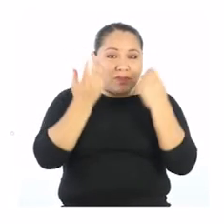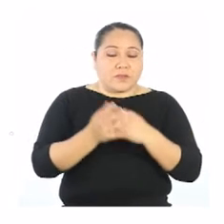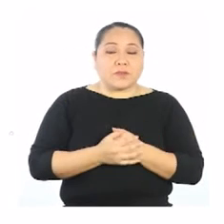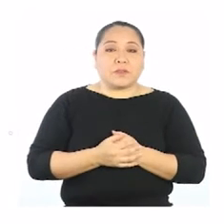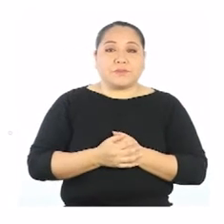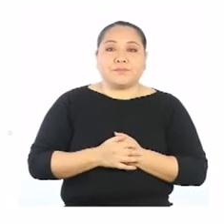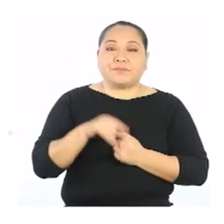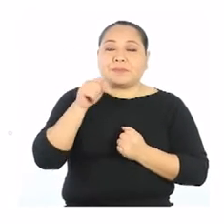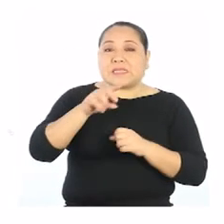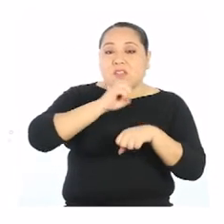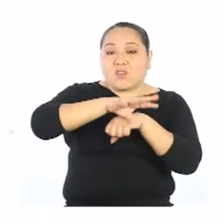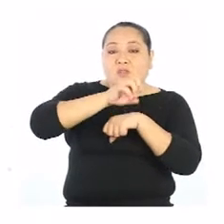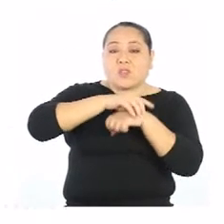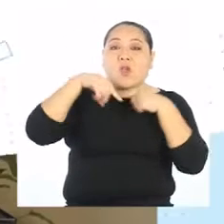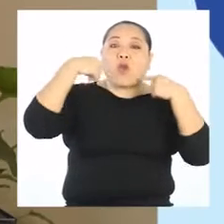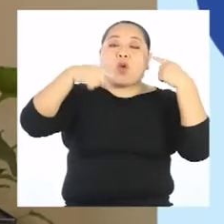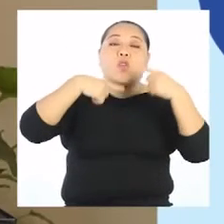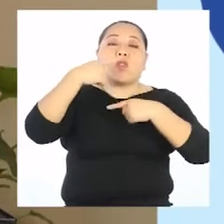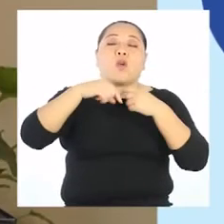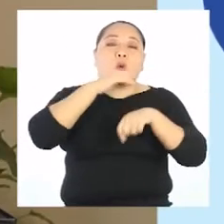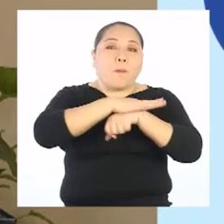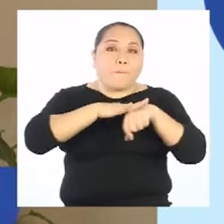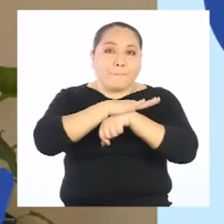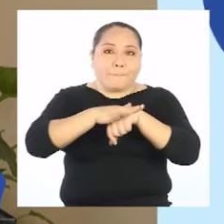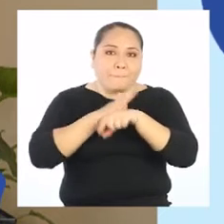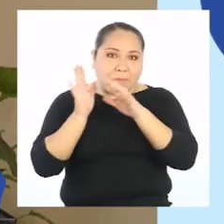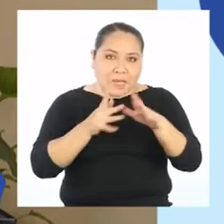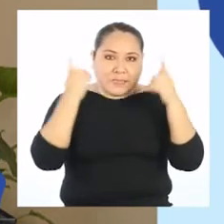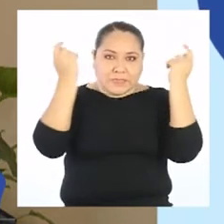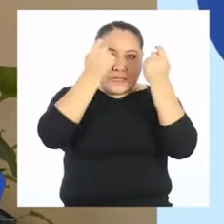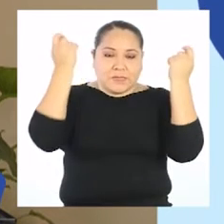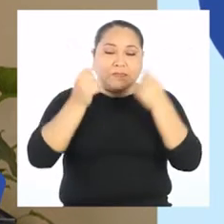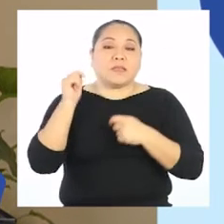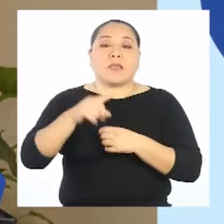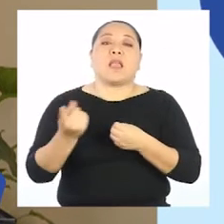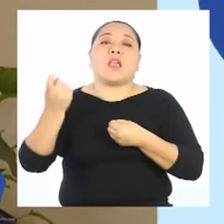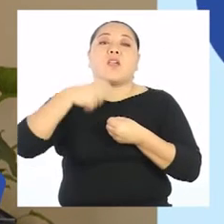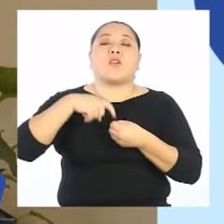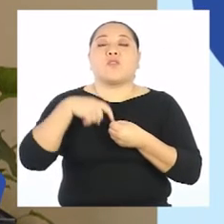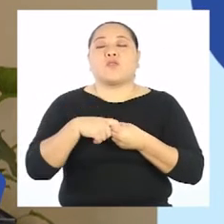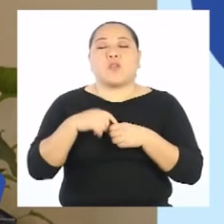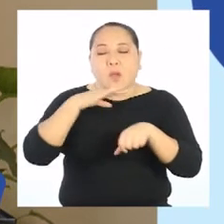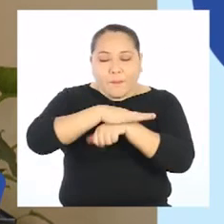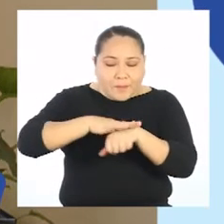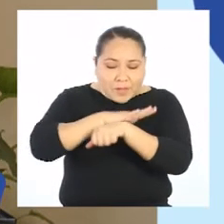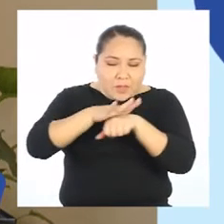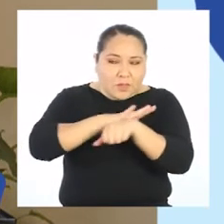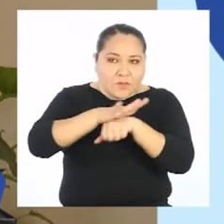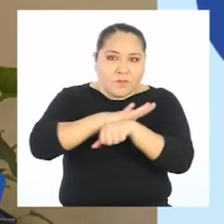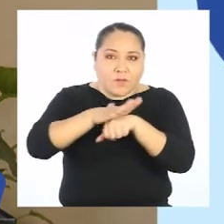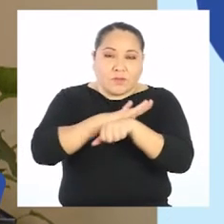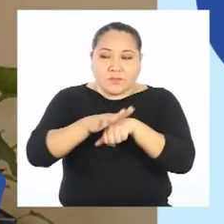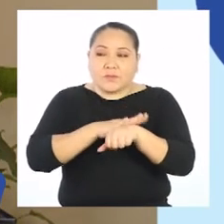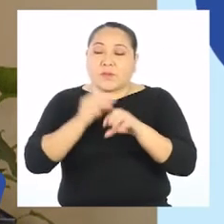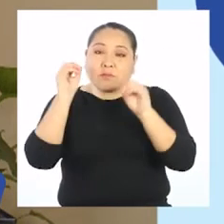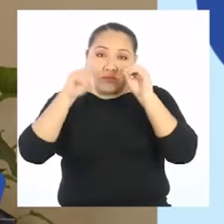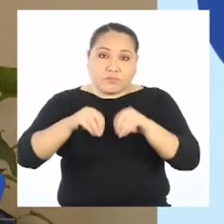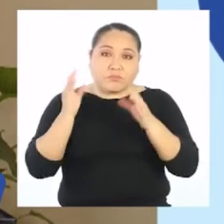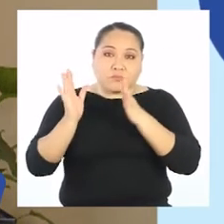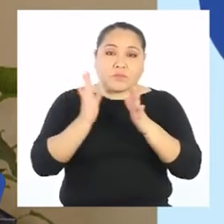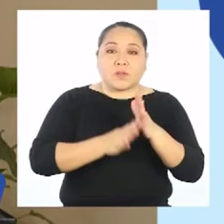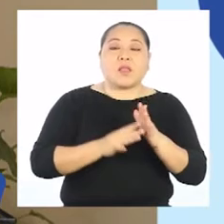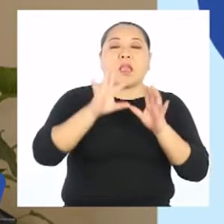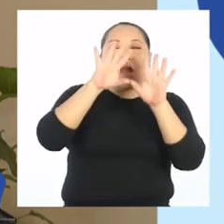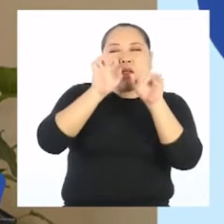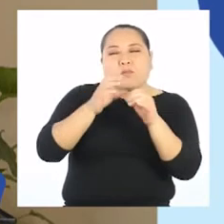las festividades? Se sugiere contar con un plan de celebraciones que incluya la planificación,